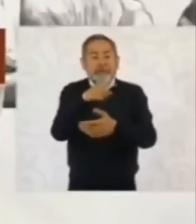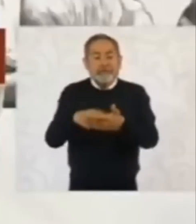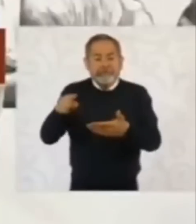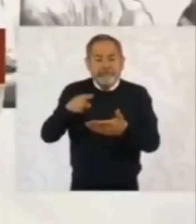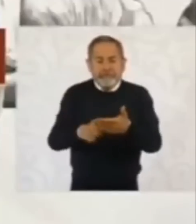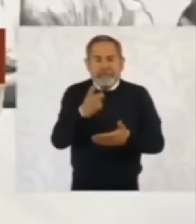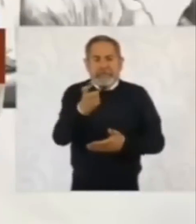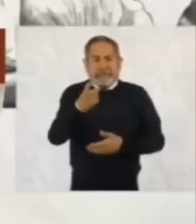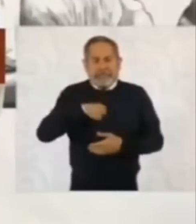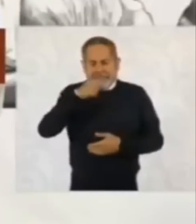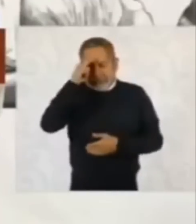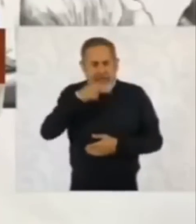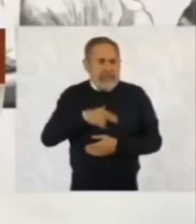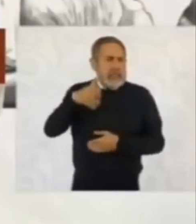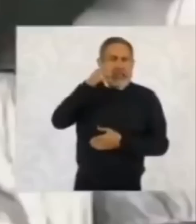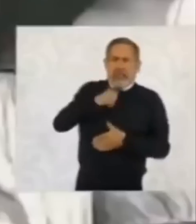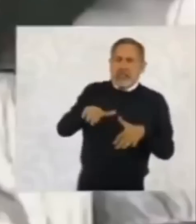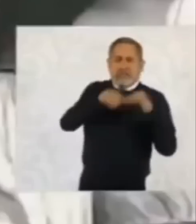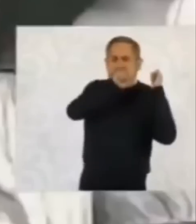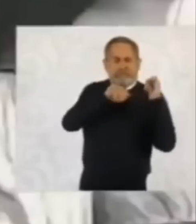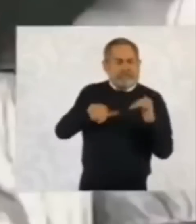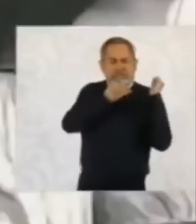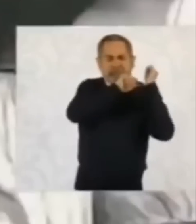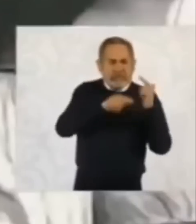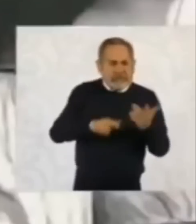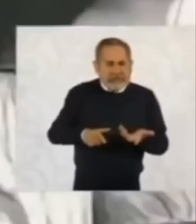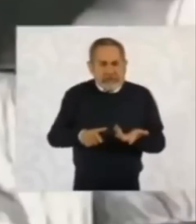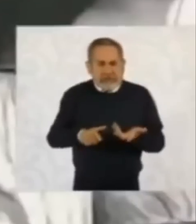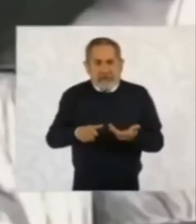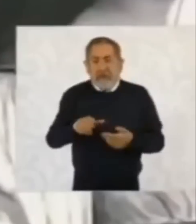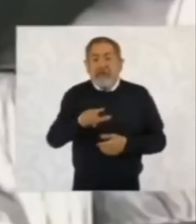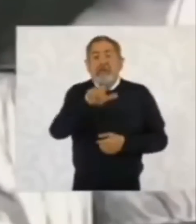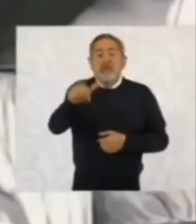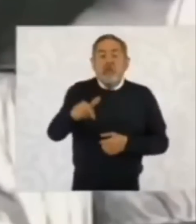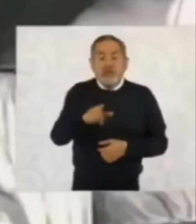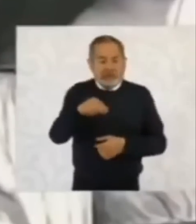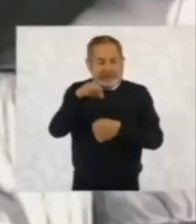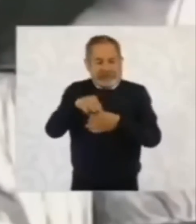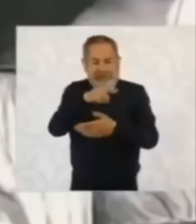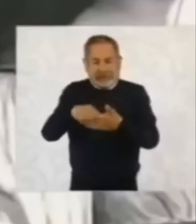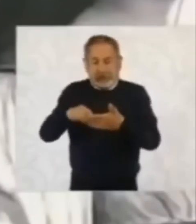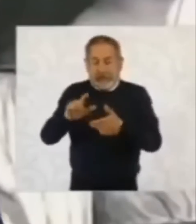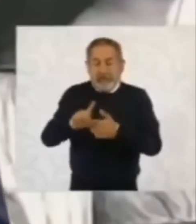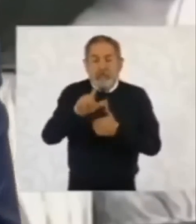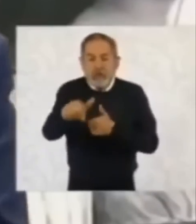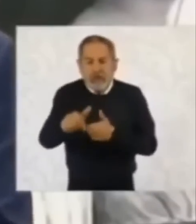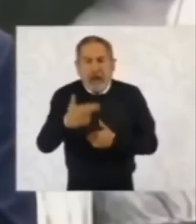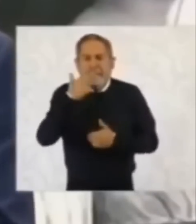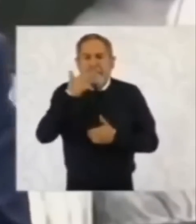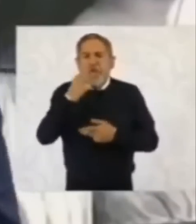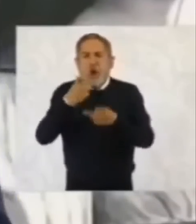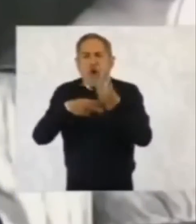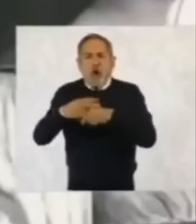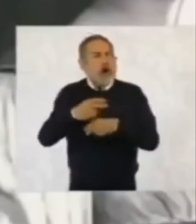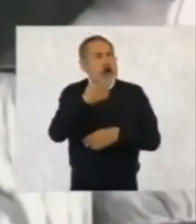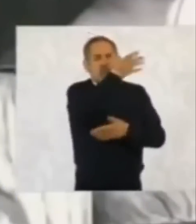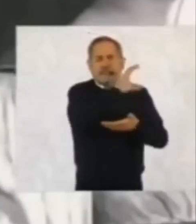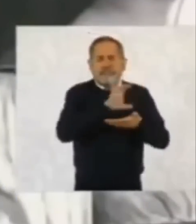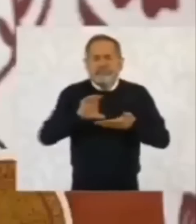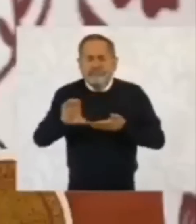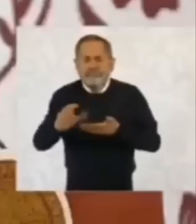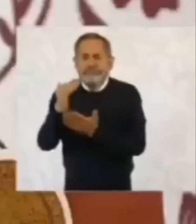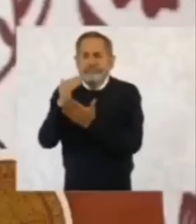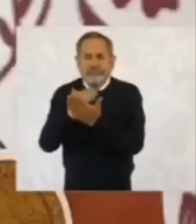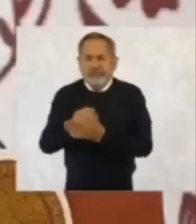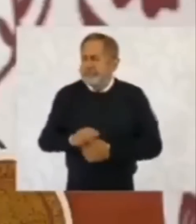Ese era el argumento principal, que después de las elecciones ya se iba a componer todo. Después de las elecciones las cosas